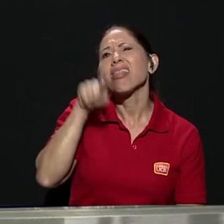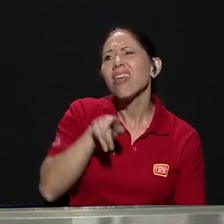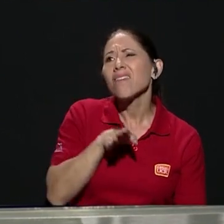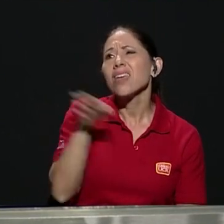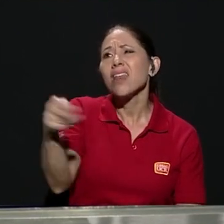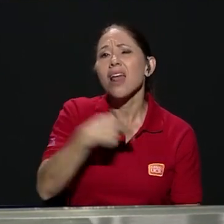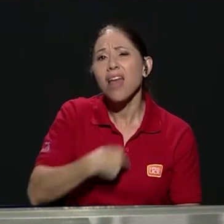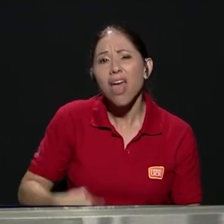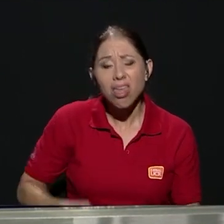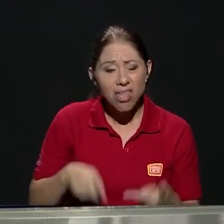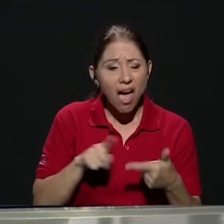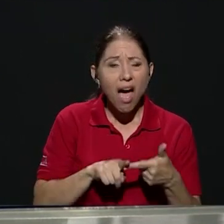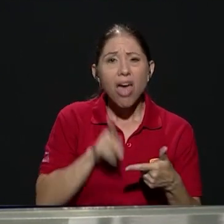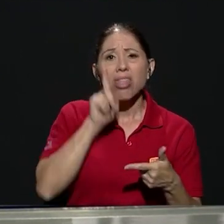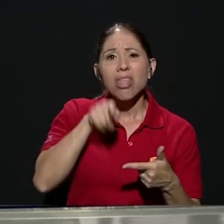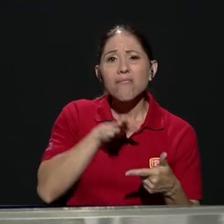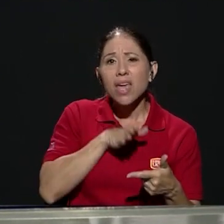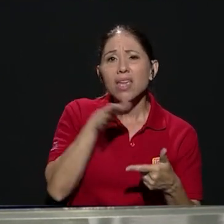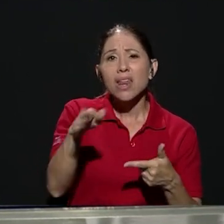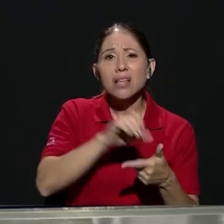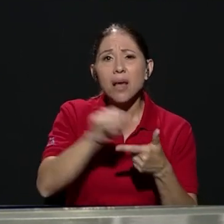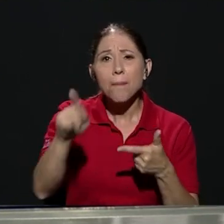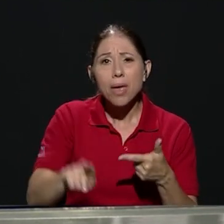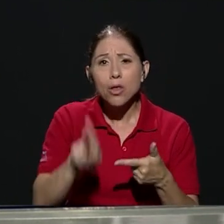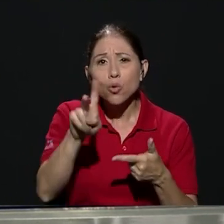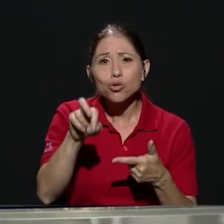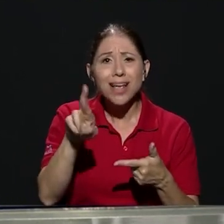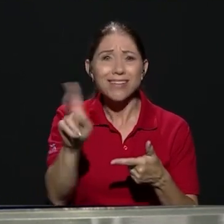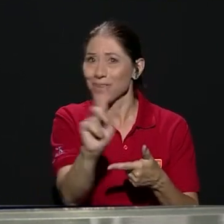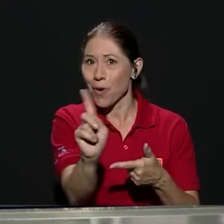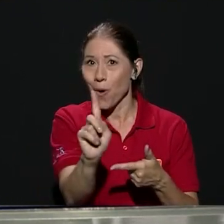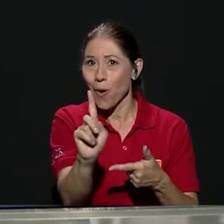la UNA en Heredia o hay que ir a la UCR en San Pedro, no,